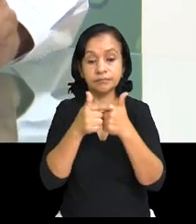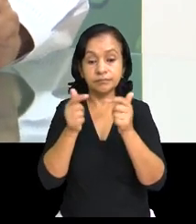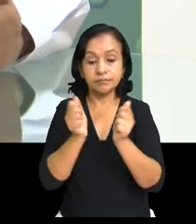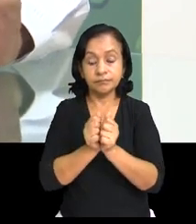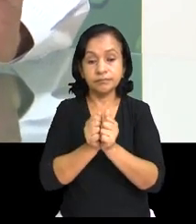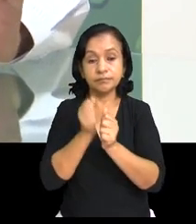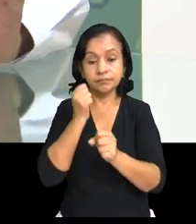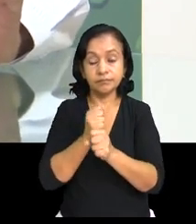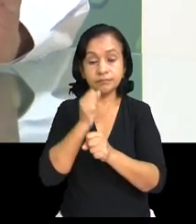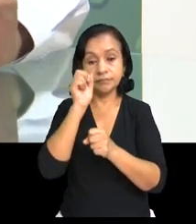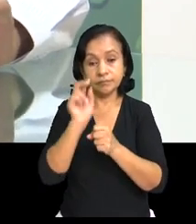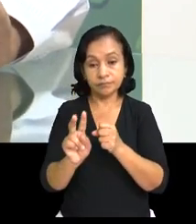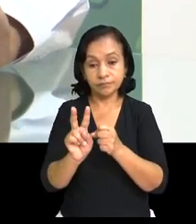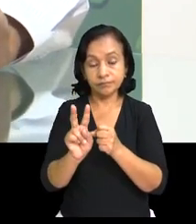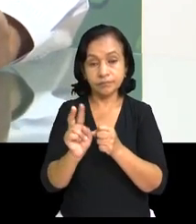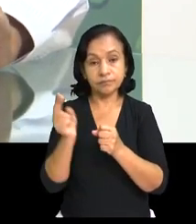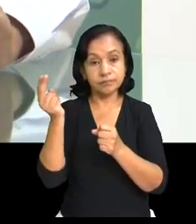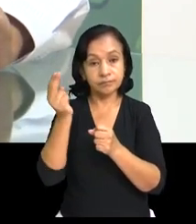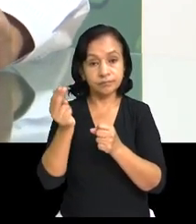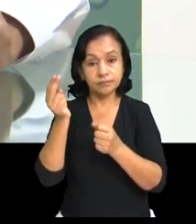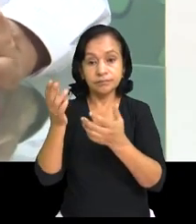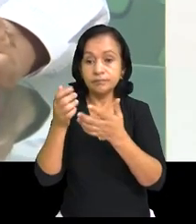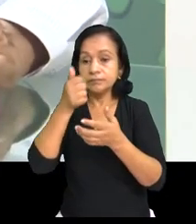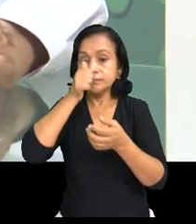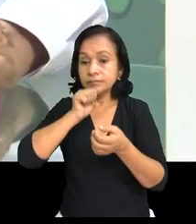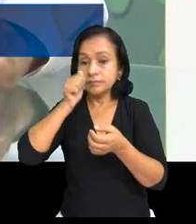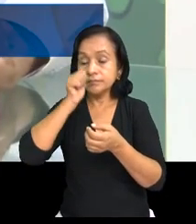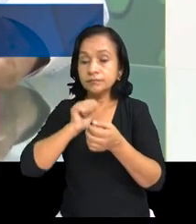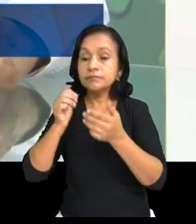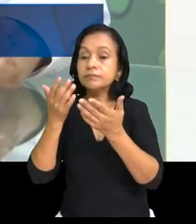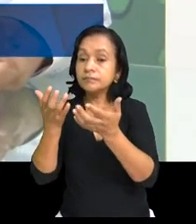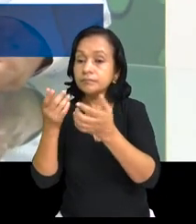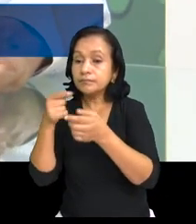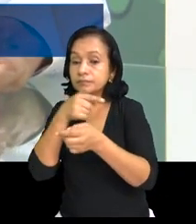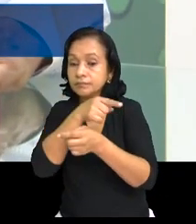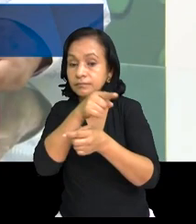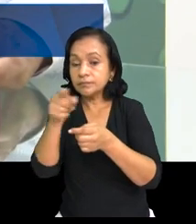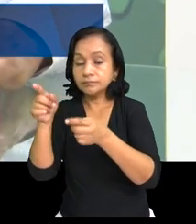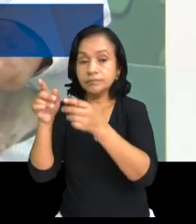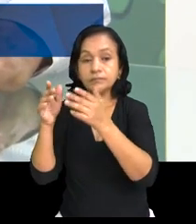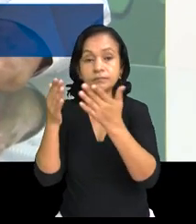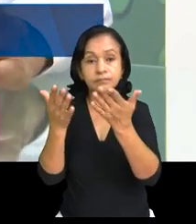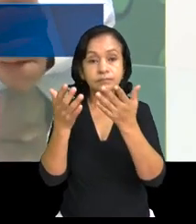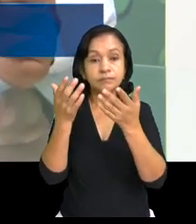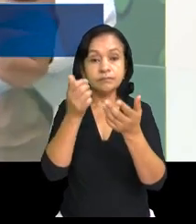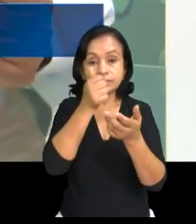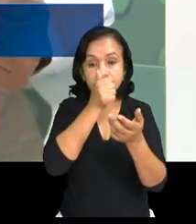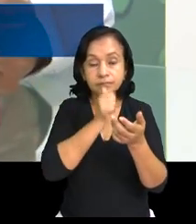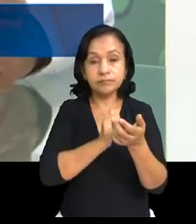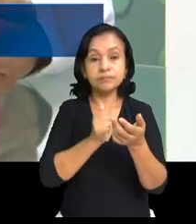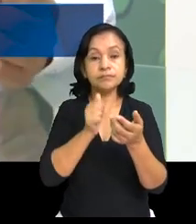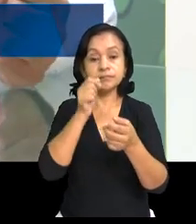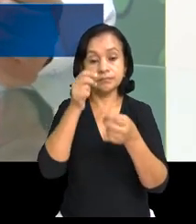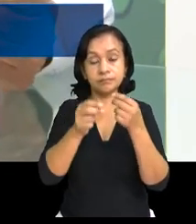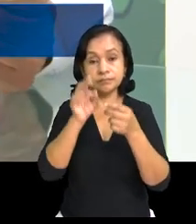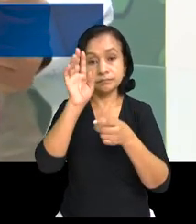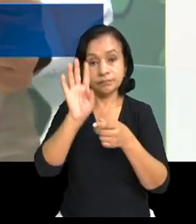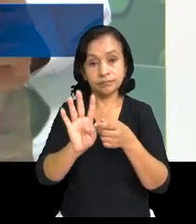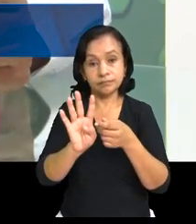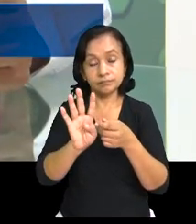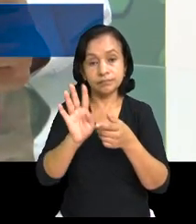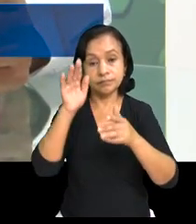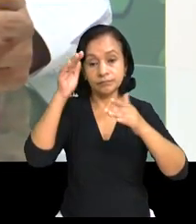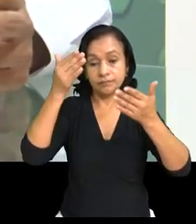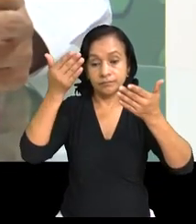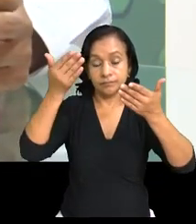número 2 es el uso y demanda del recurso agua. También nosotros estamos incorporados en el grupo número 4, donde habla del